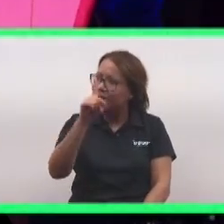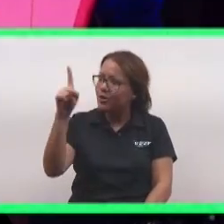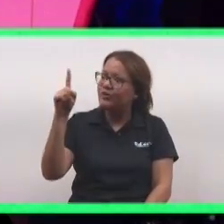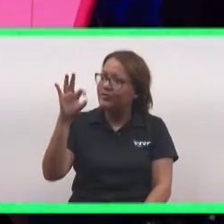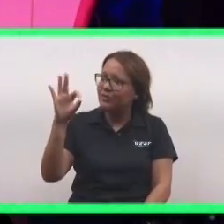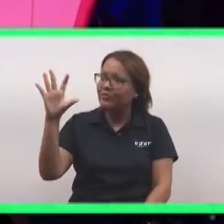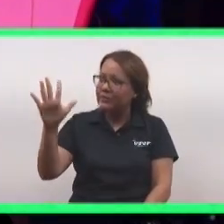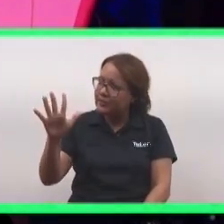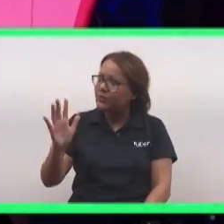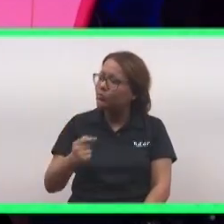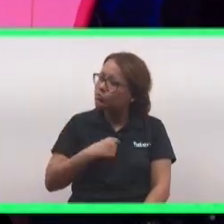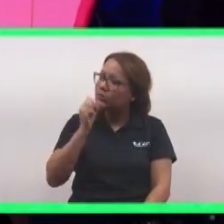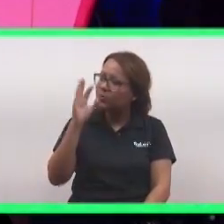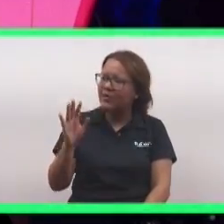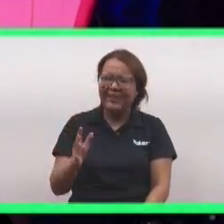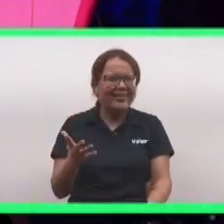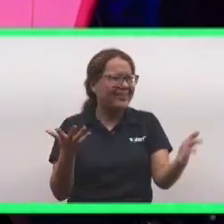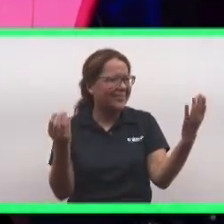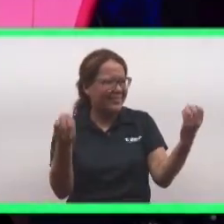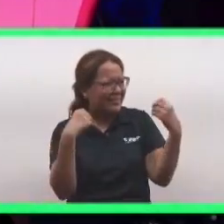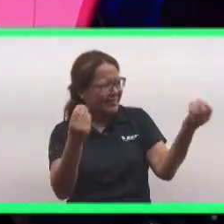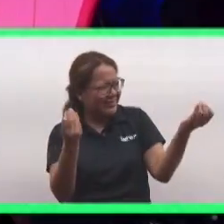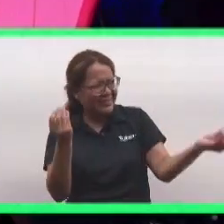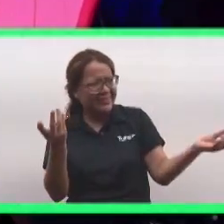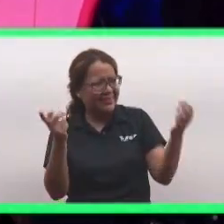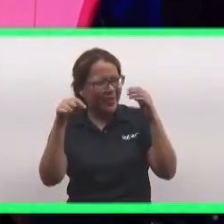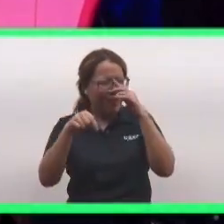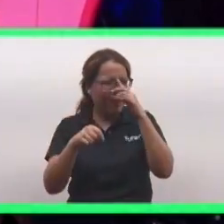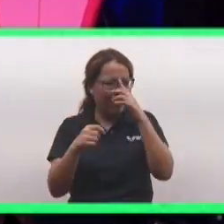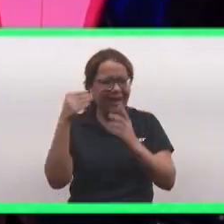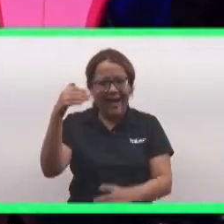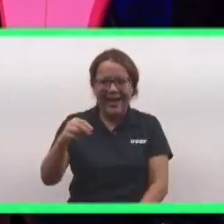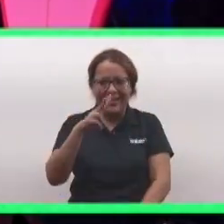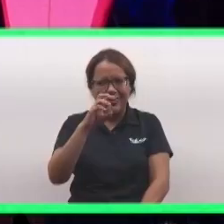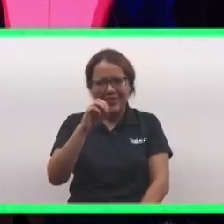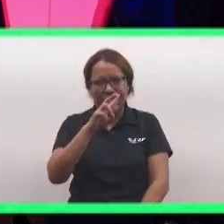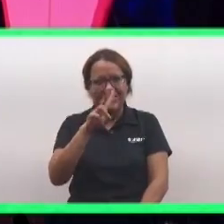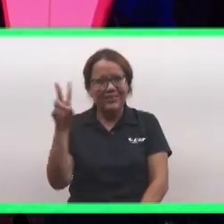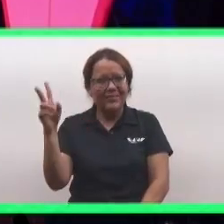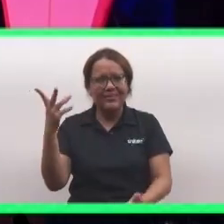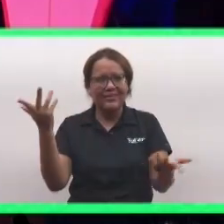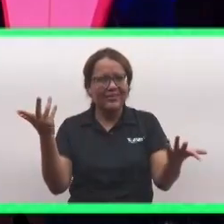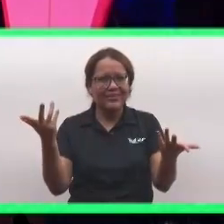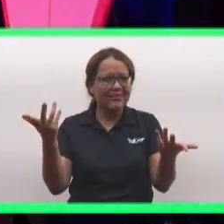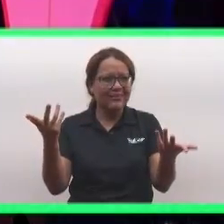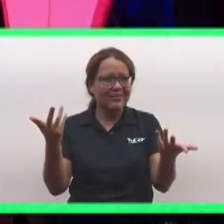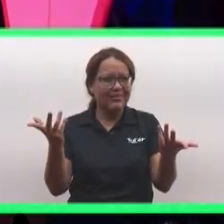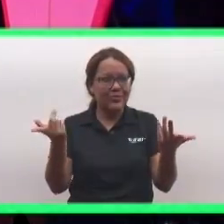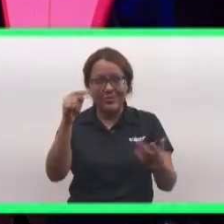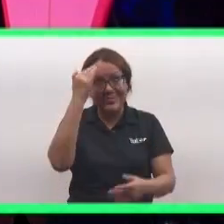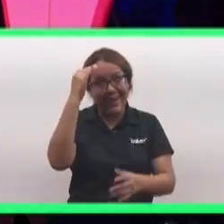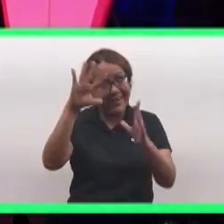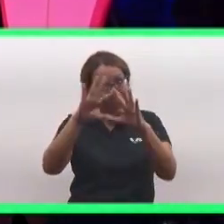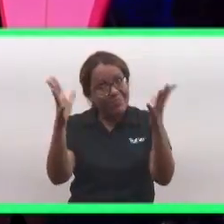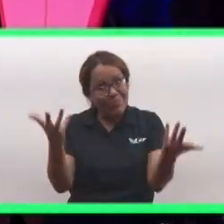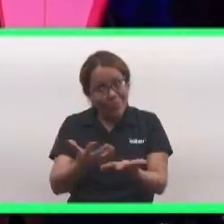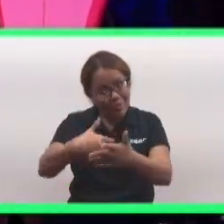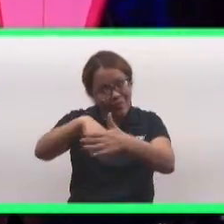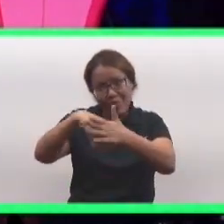Hermano, estamos en el siglo casi 22, en el último siglo, porque no va a haber ni mundial de fútbol.